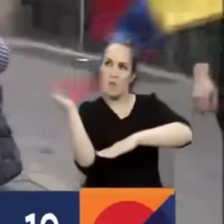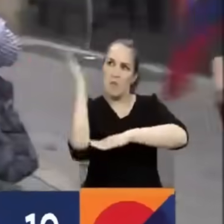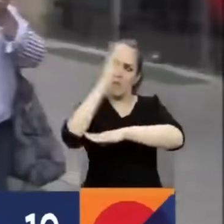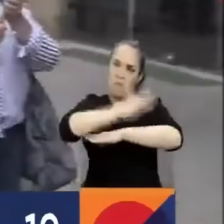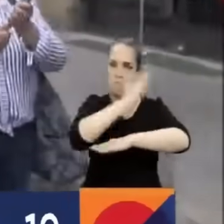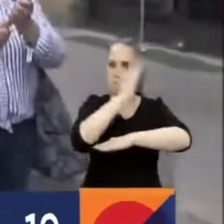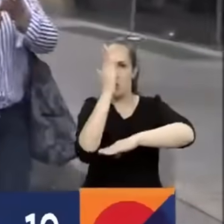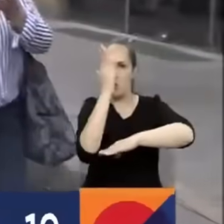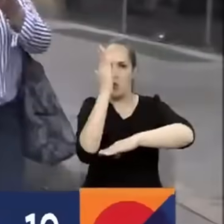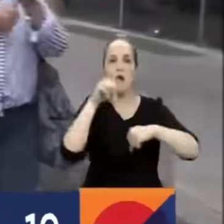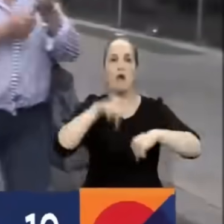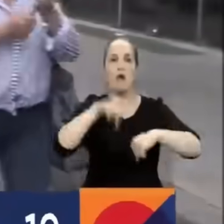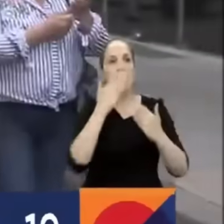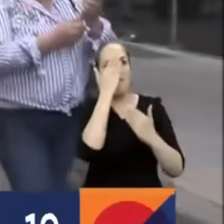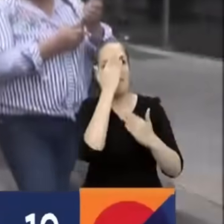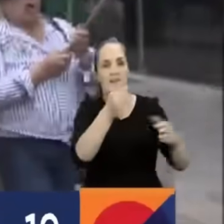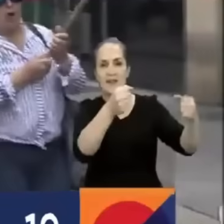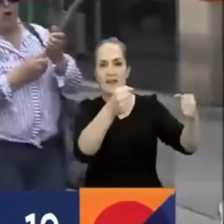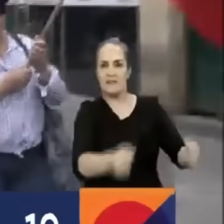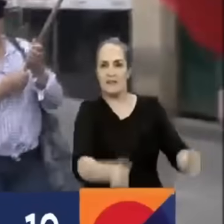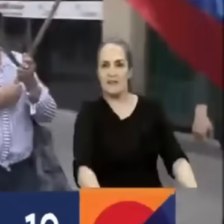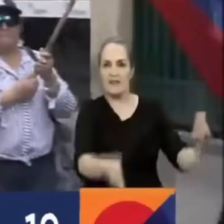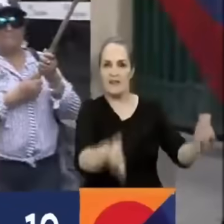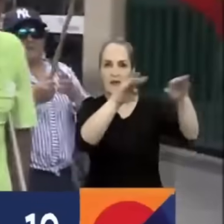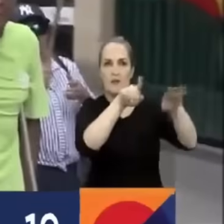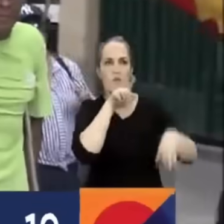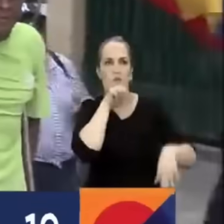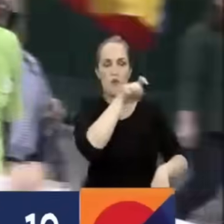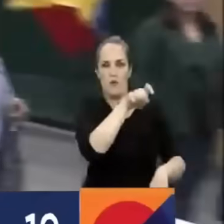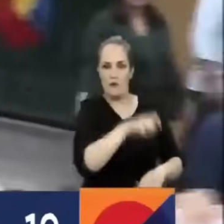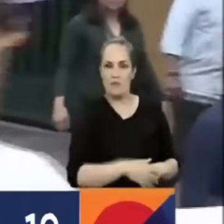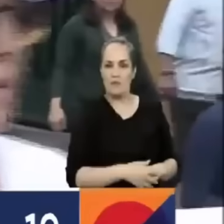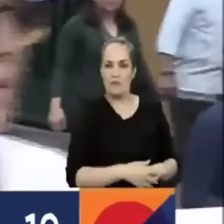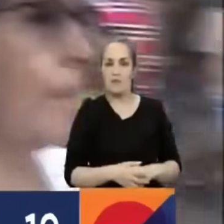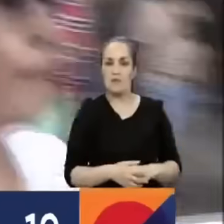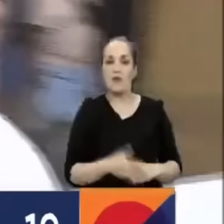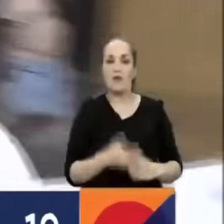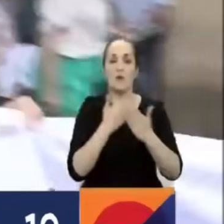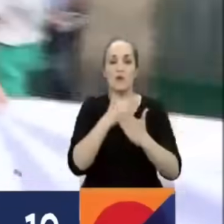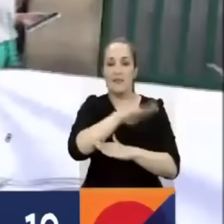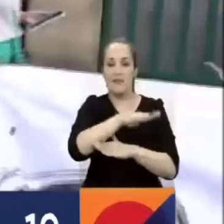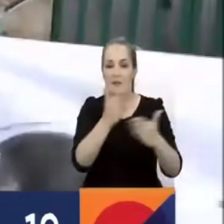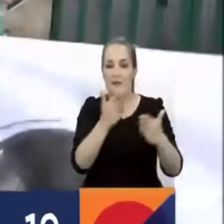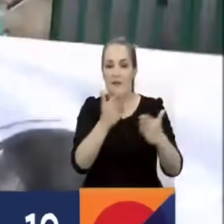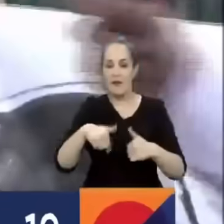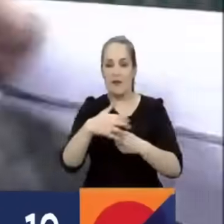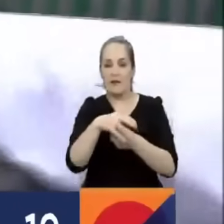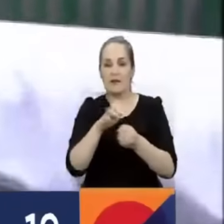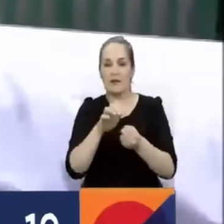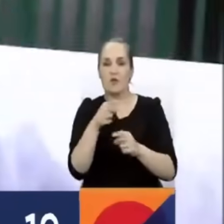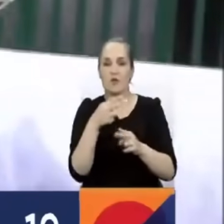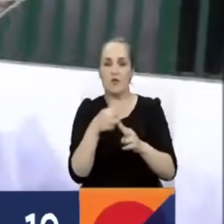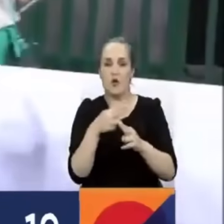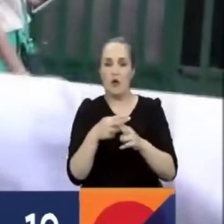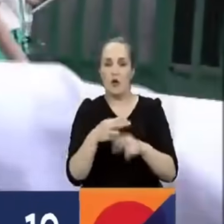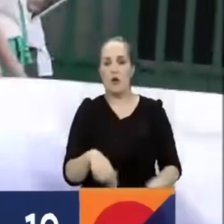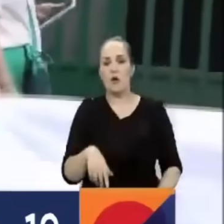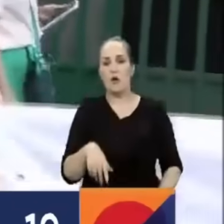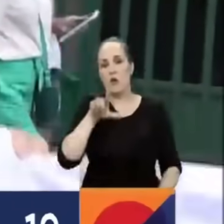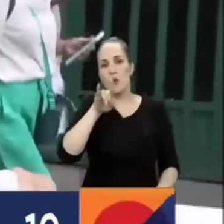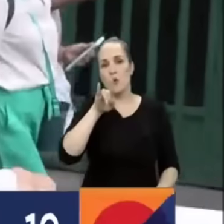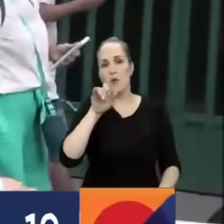el plantón frente al búnker de la Fiscalía de Bucaramanga. Buenas tardes, bienvenida a RTVC Noticias. ¿Cómo es su nombre? Luisa